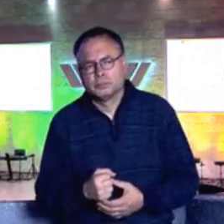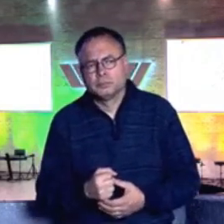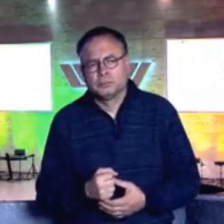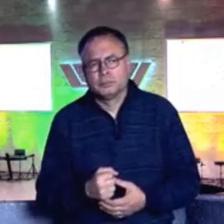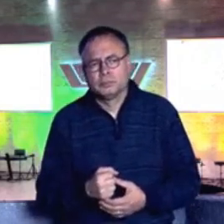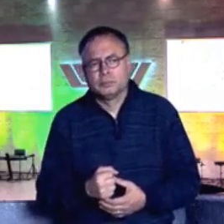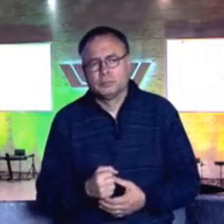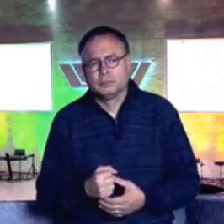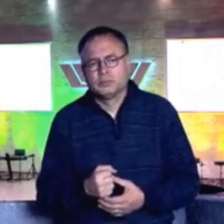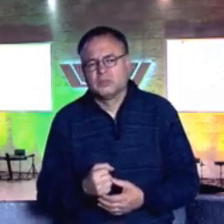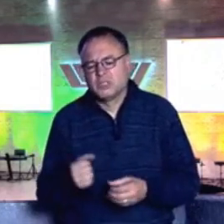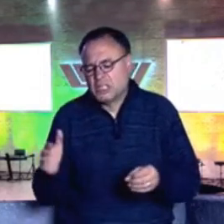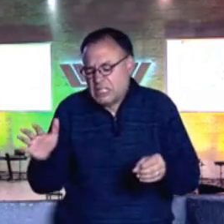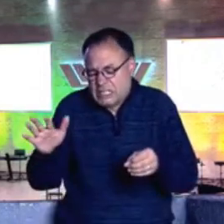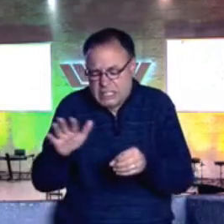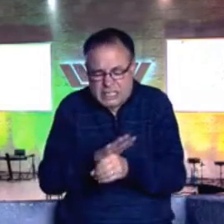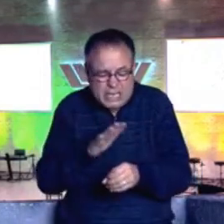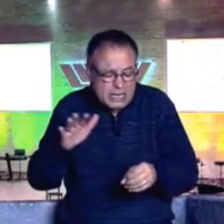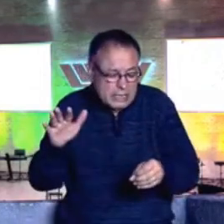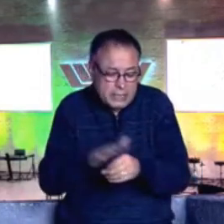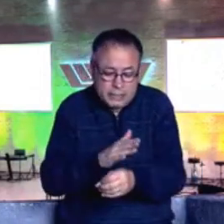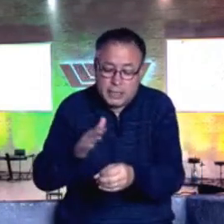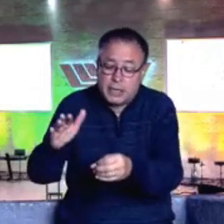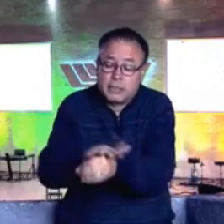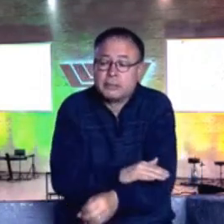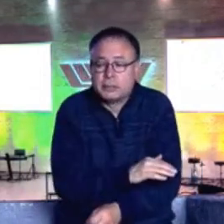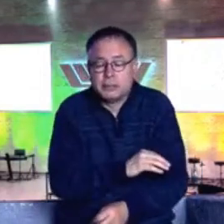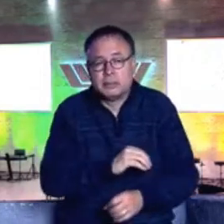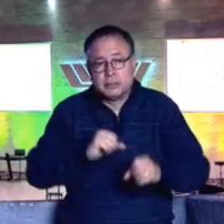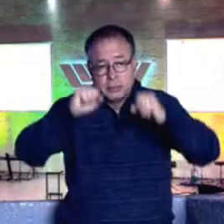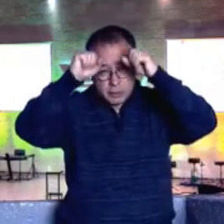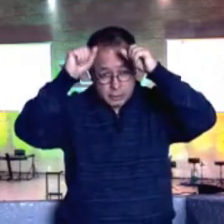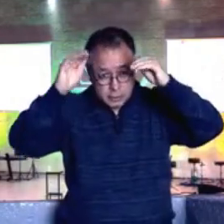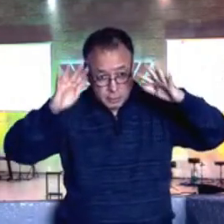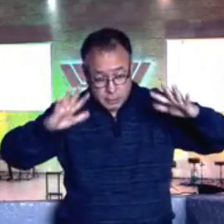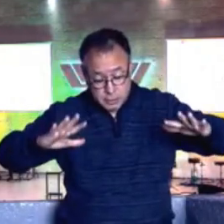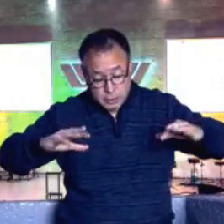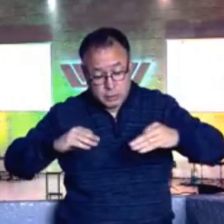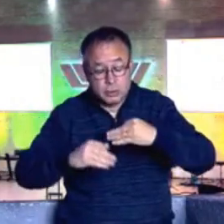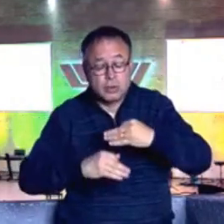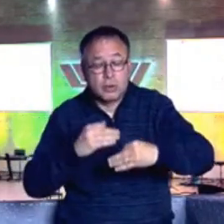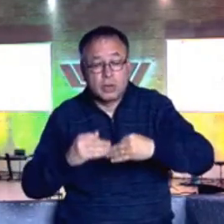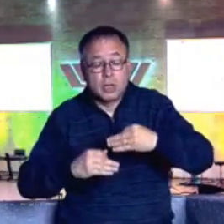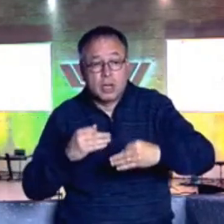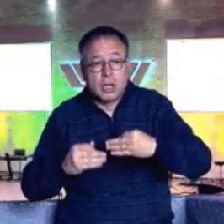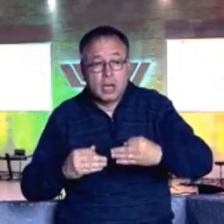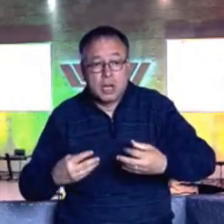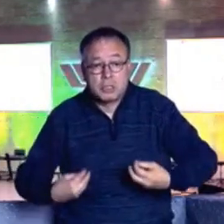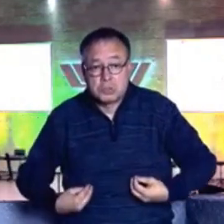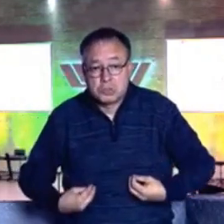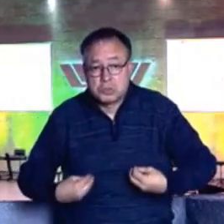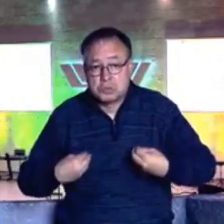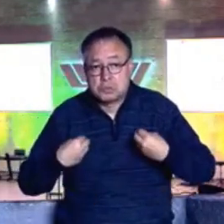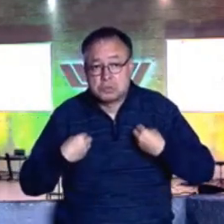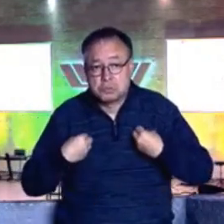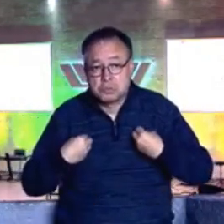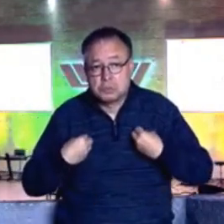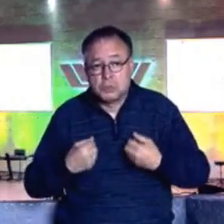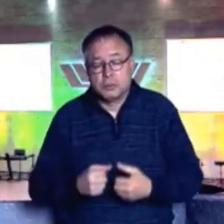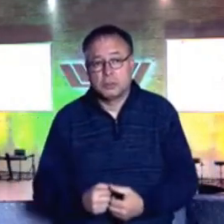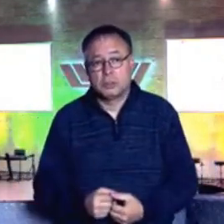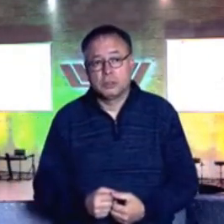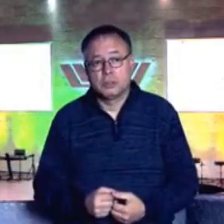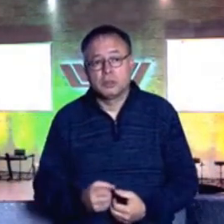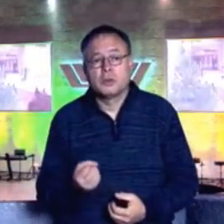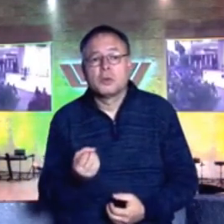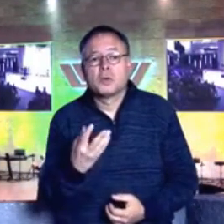colmas de bendición a todo ser viviente Cuántos quieren ver la mano de Dios abierta sobre tu